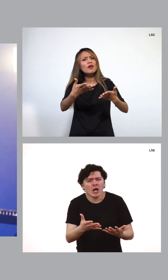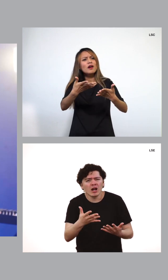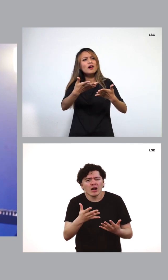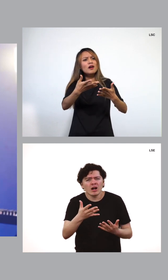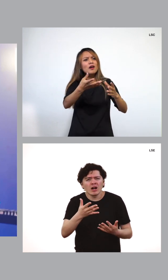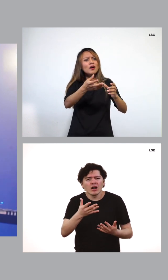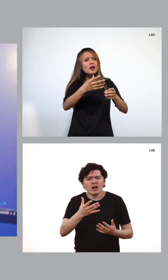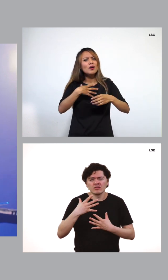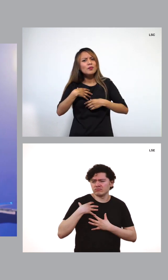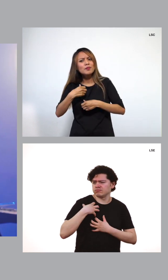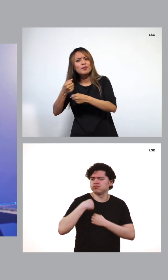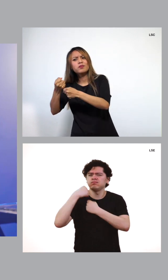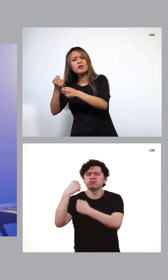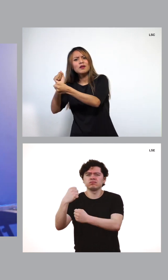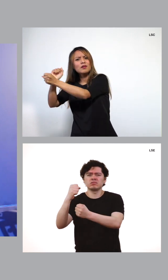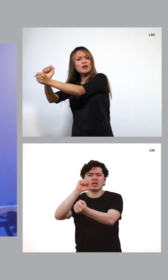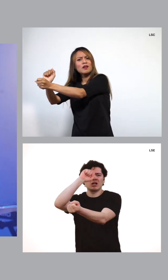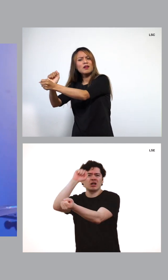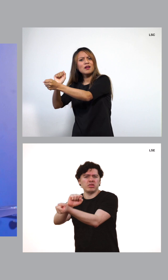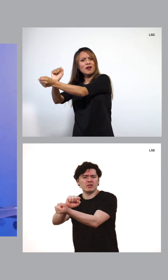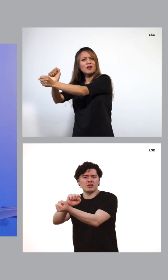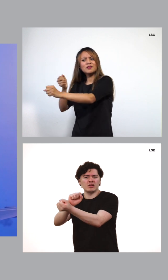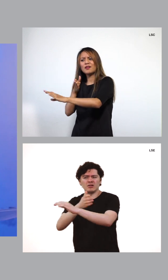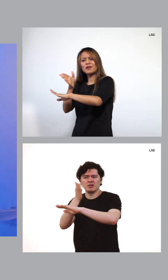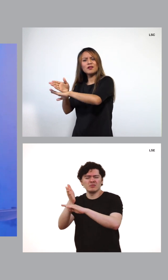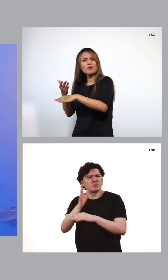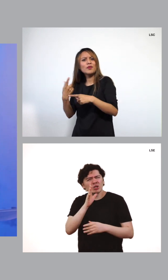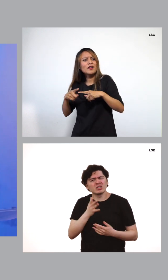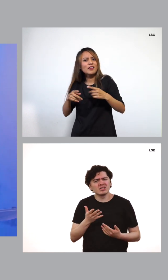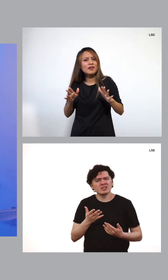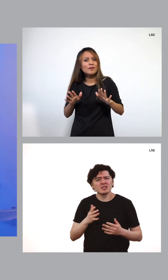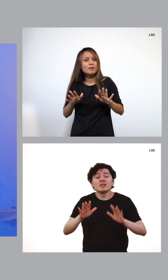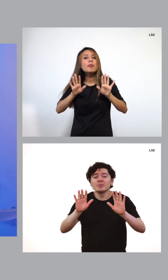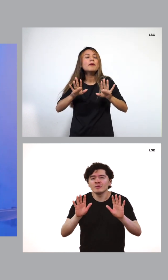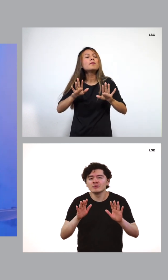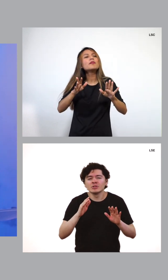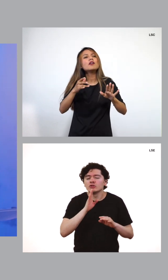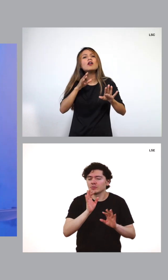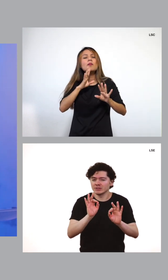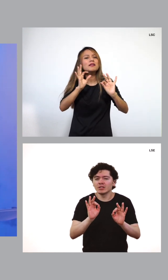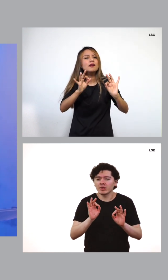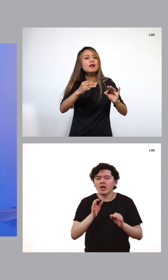tiempo en el que reina el poder de la oscuridad.